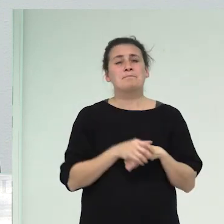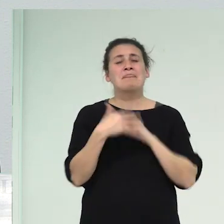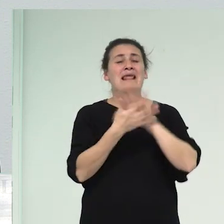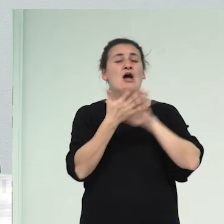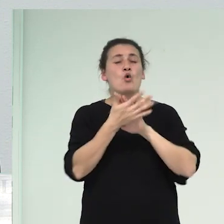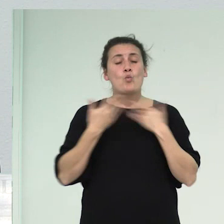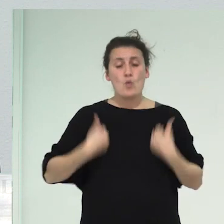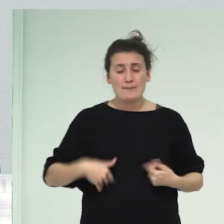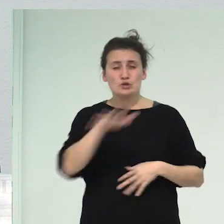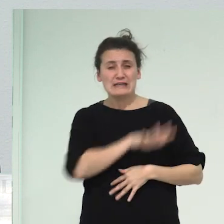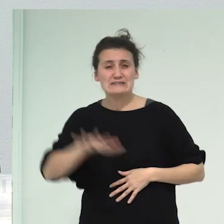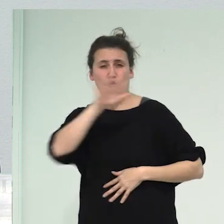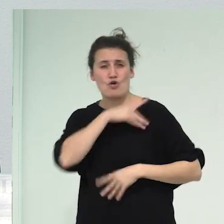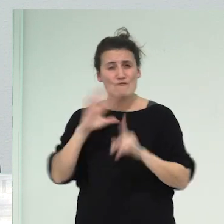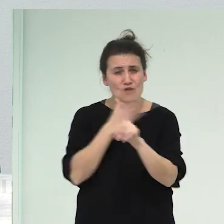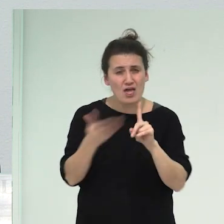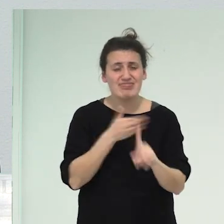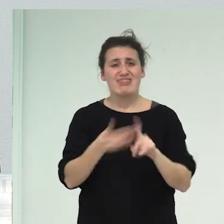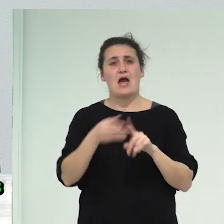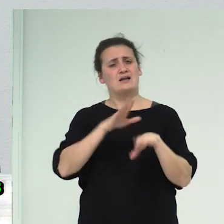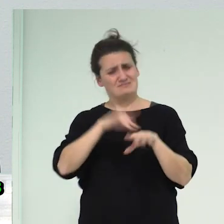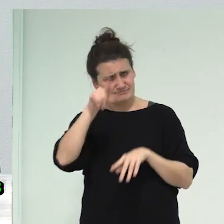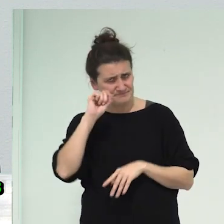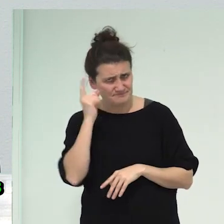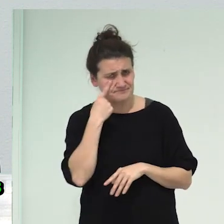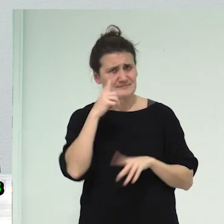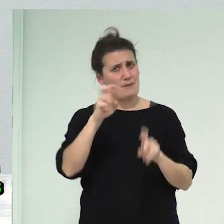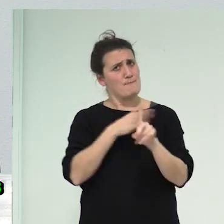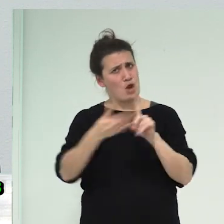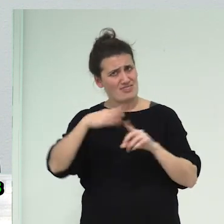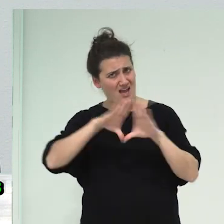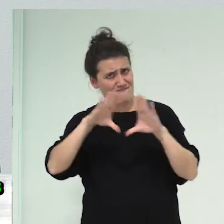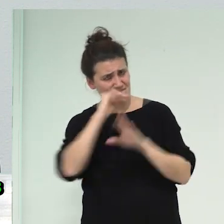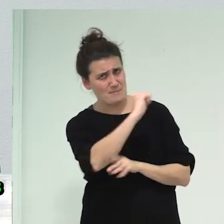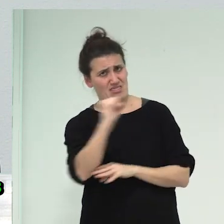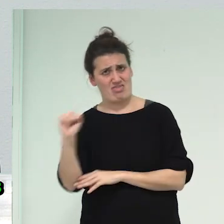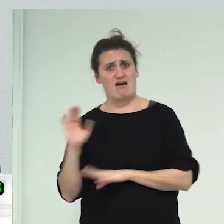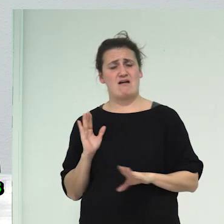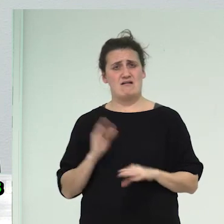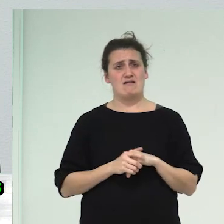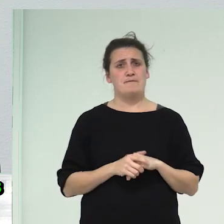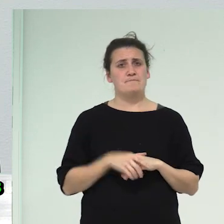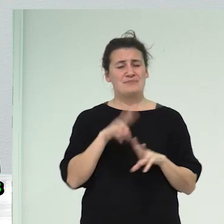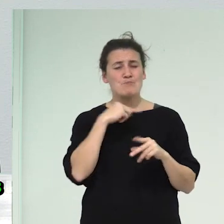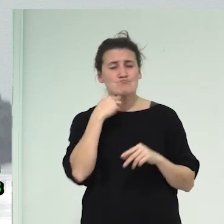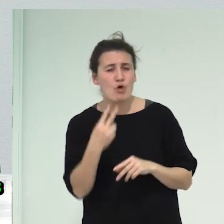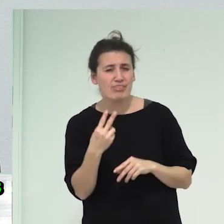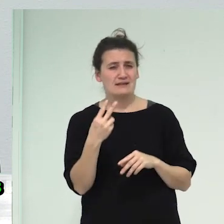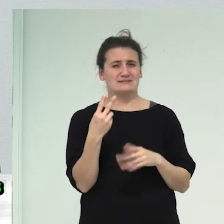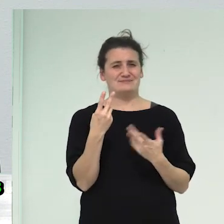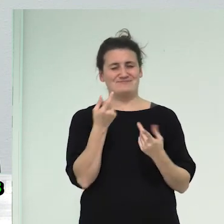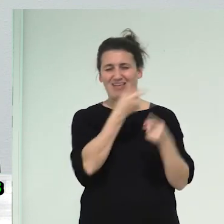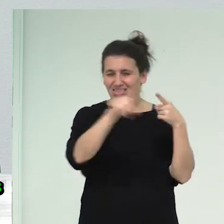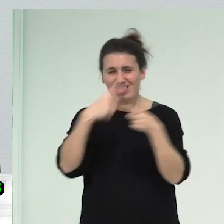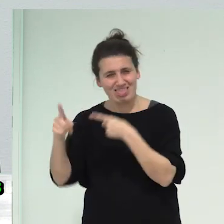territorio y violencia implica tomar en cuenta la violencia feminicida, que desde una diversidad de voces, desde esa diversidad de voces